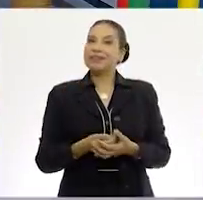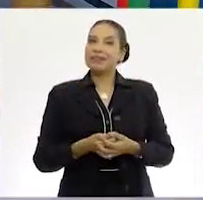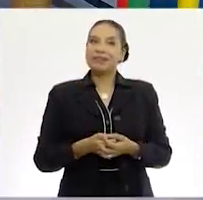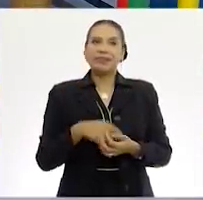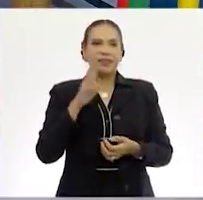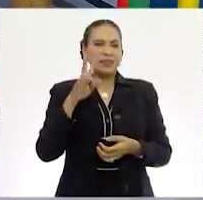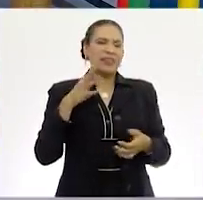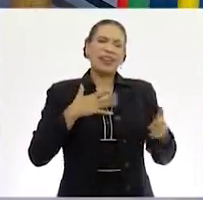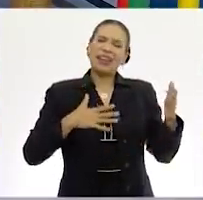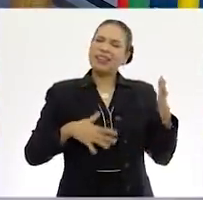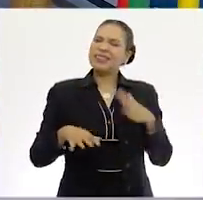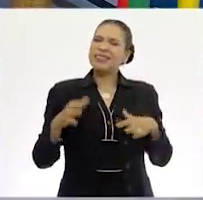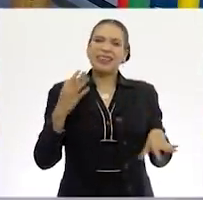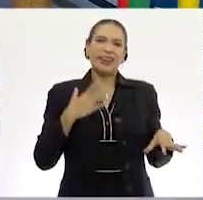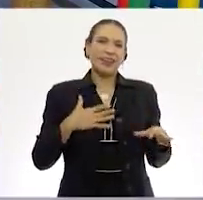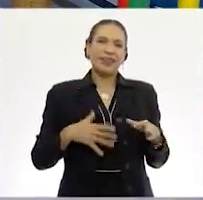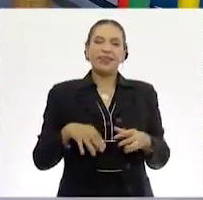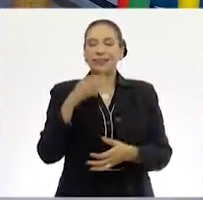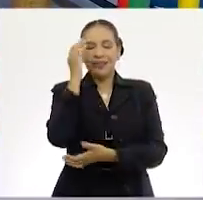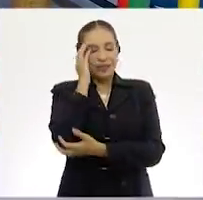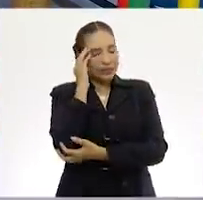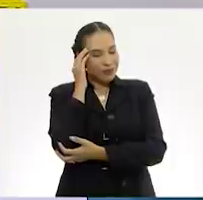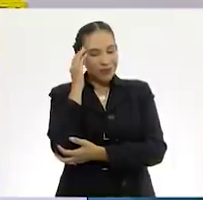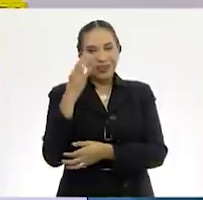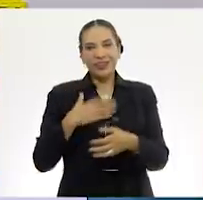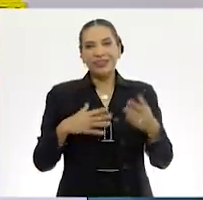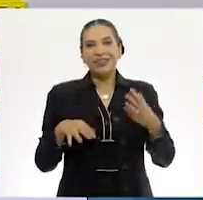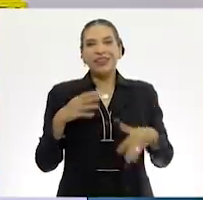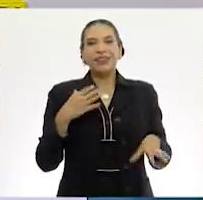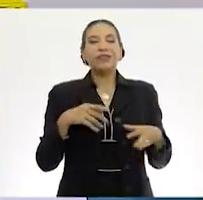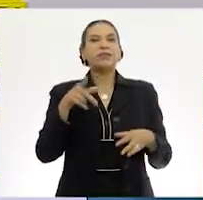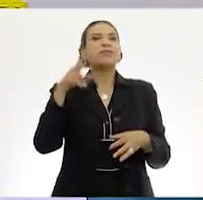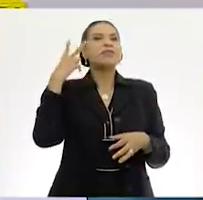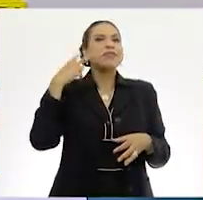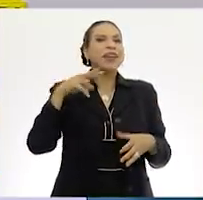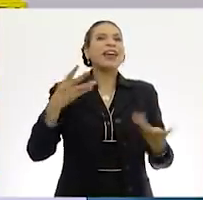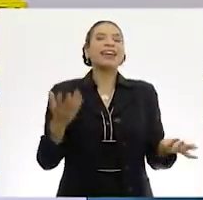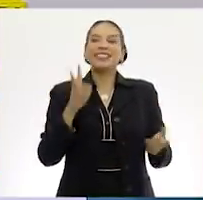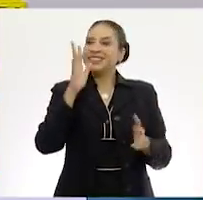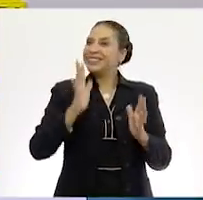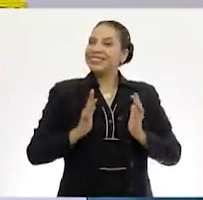¡Qué cansada estoy! Sí. Mucho, muy cansado. ¿Qué les pareció el viaje?